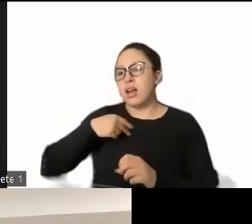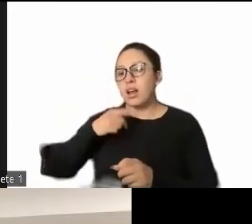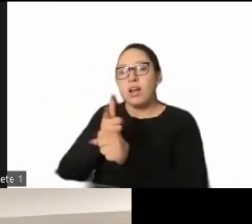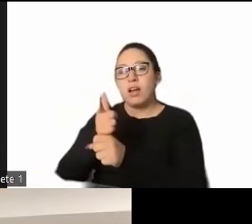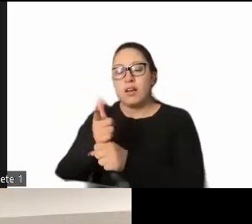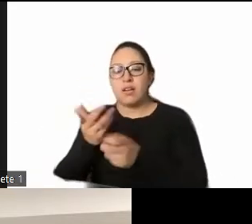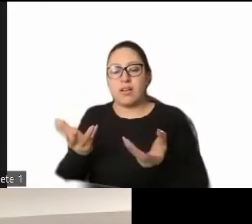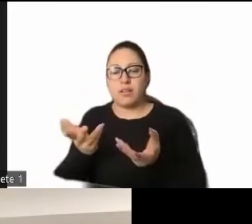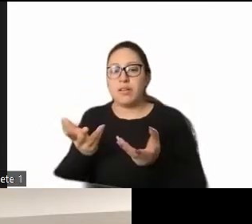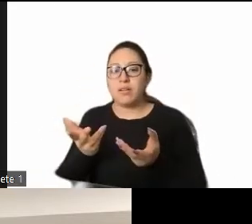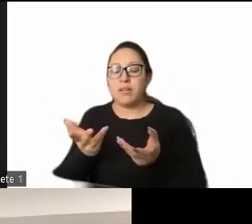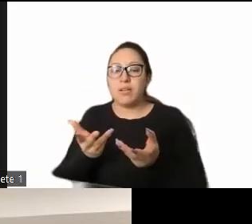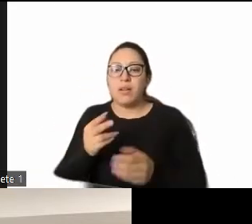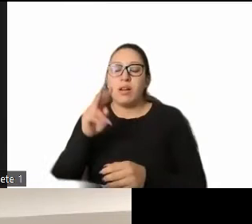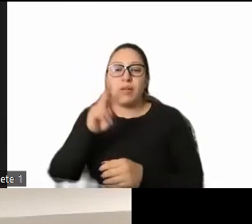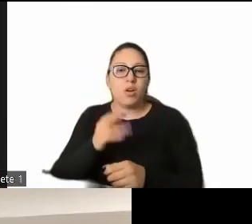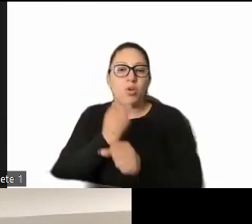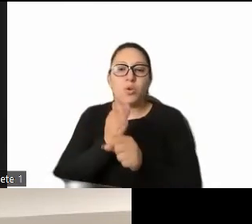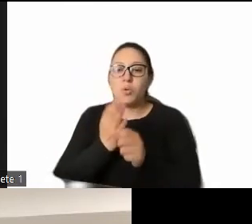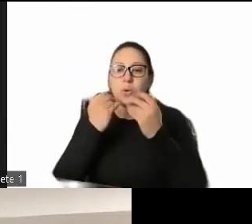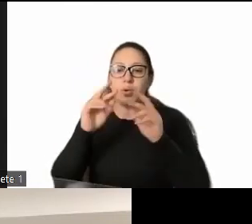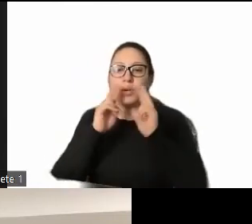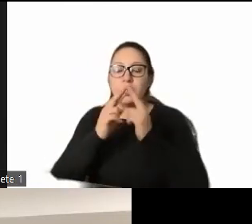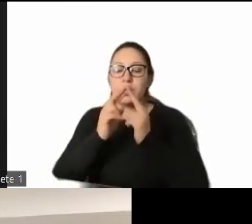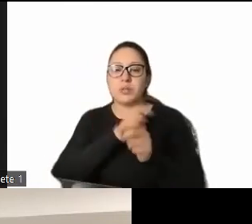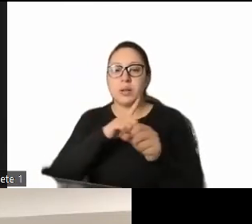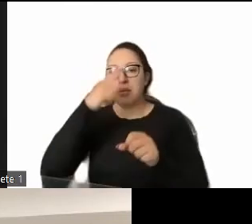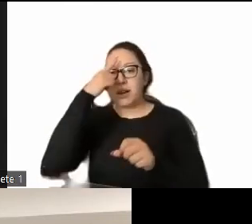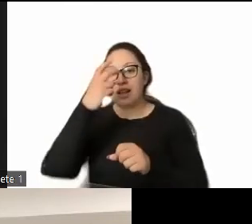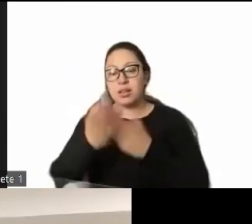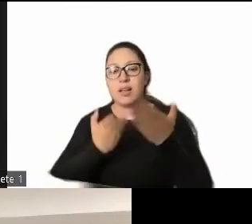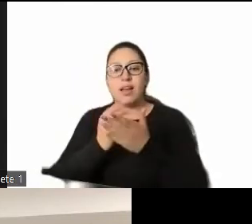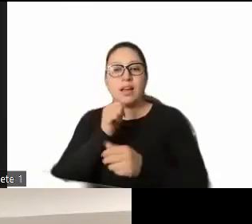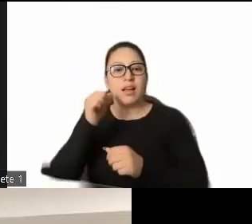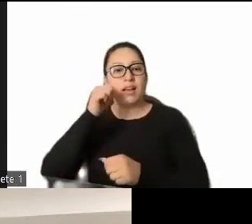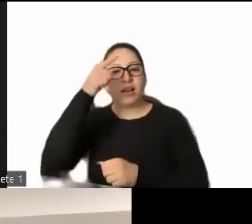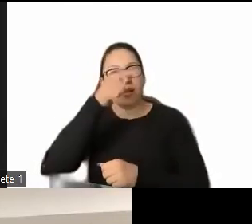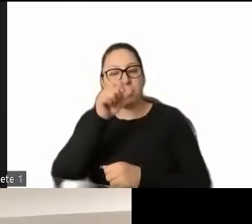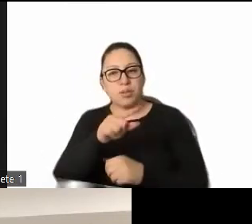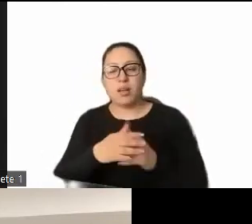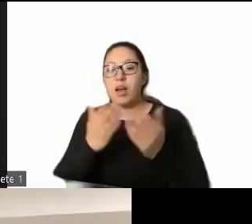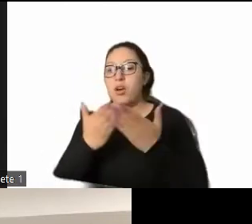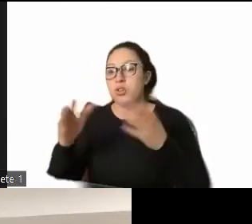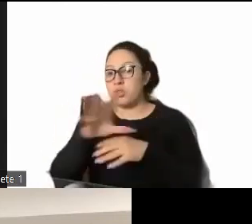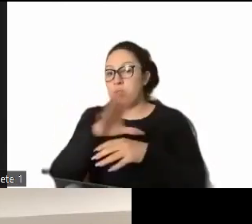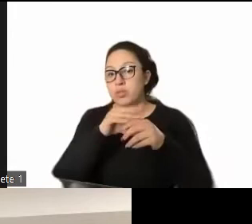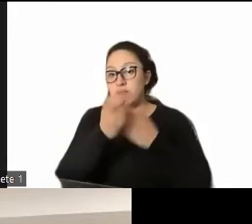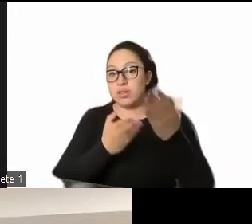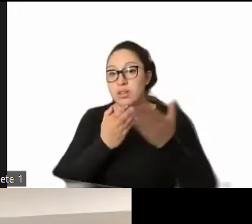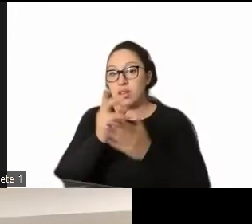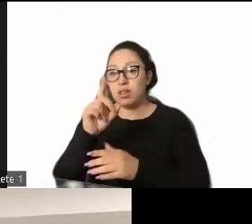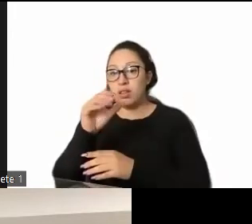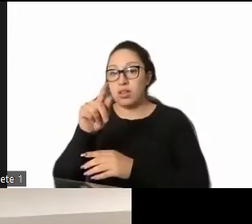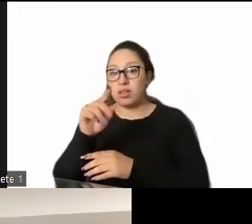de asesores como para poder decir esto se pudo haber planteado el día de ayer. También decir que los dictámenes, ninguno de ellos fue distribuido con las 48